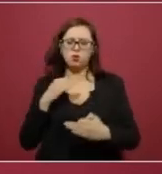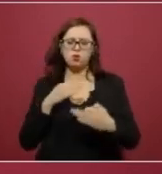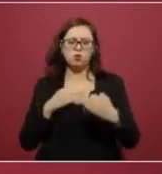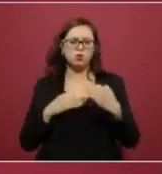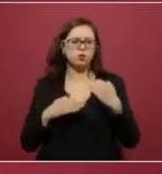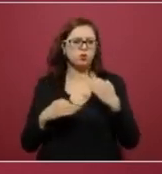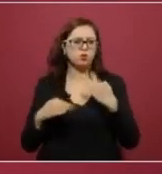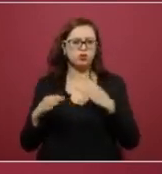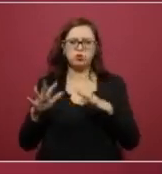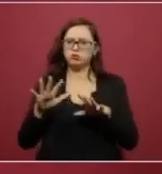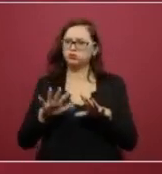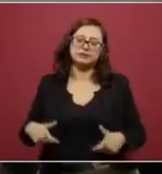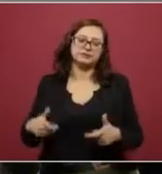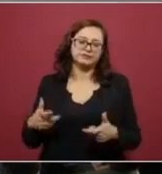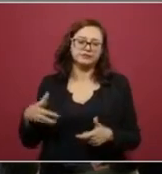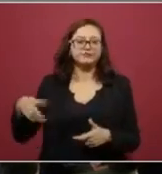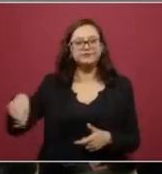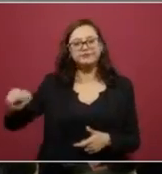una región.